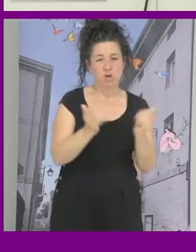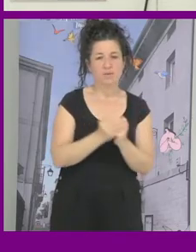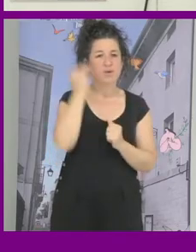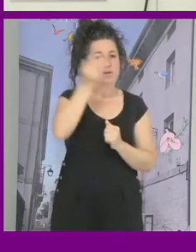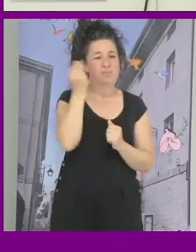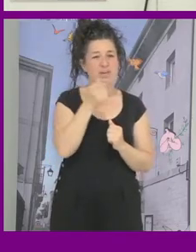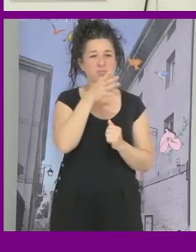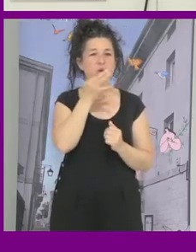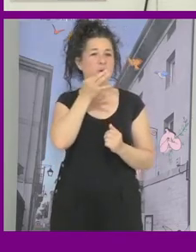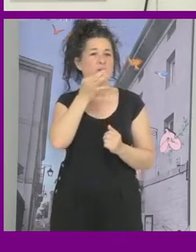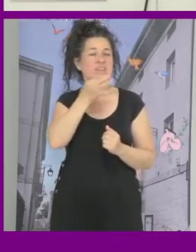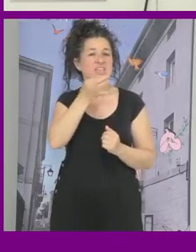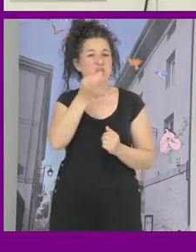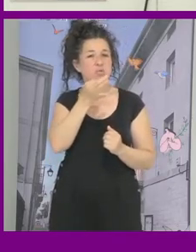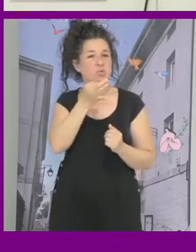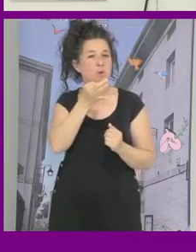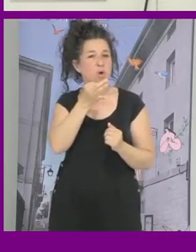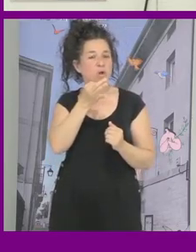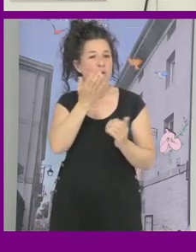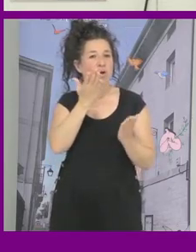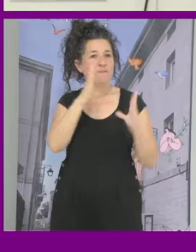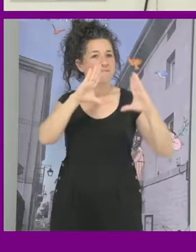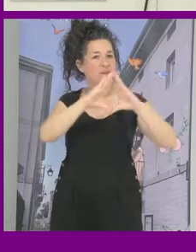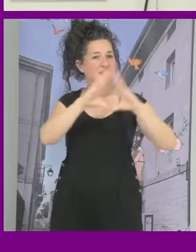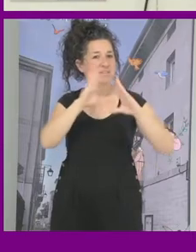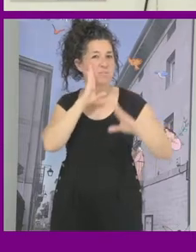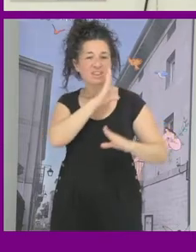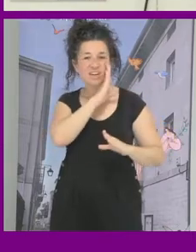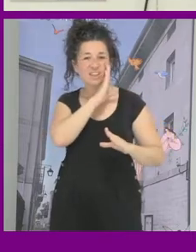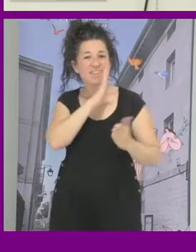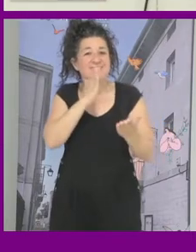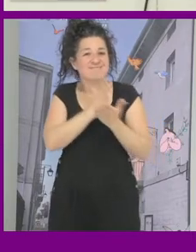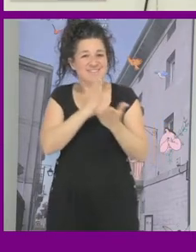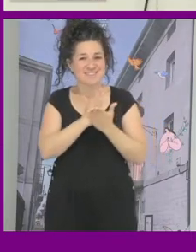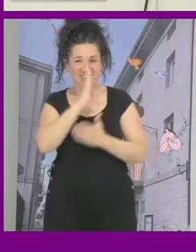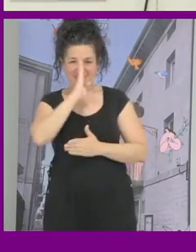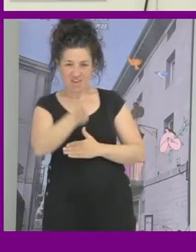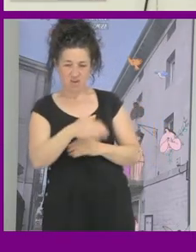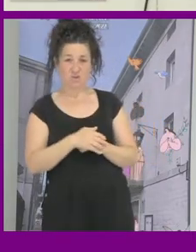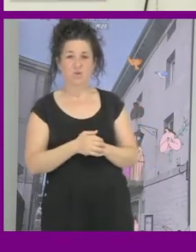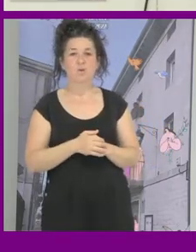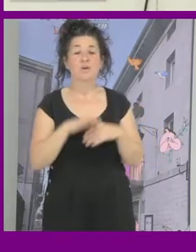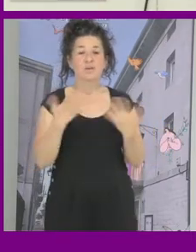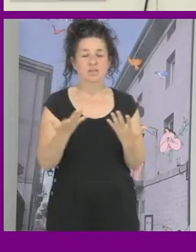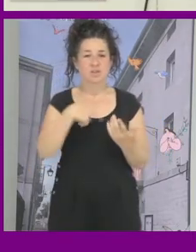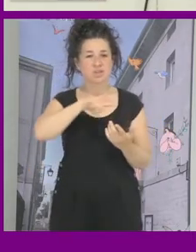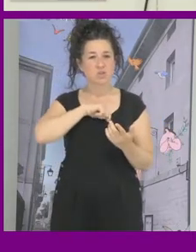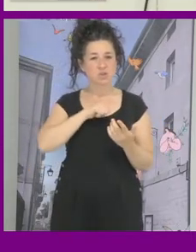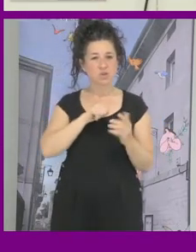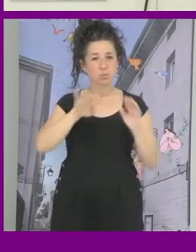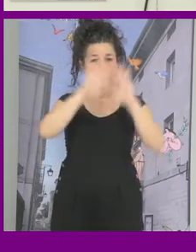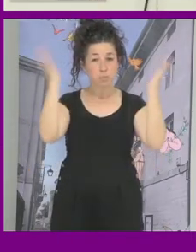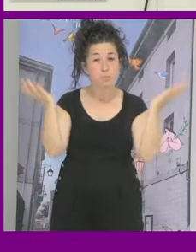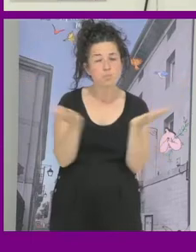heterosexualitatetik egina dagoela. Bai? Orduan esaten dute. Uno de los elementos que compartimos en este amplio mundo de